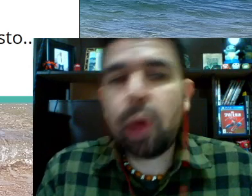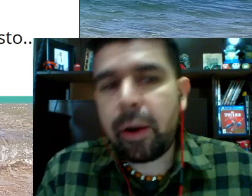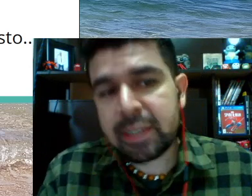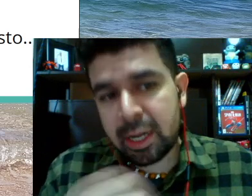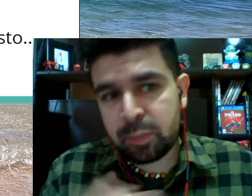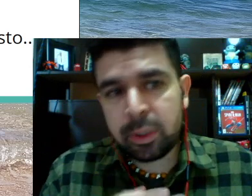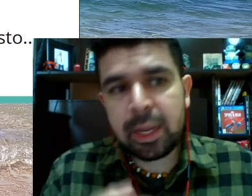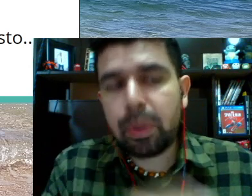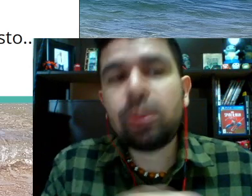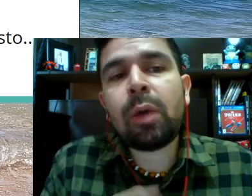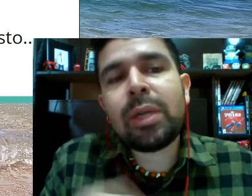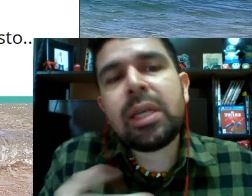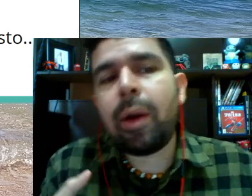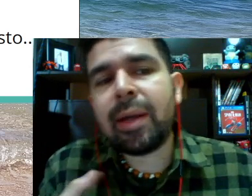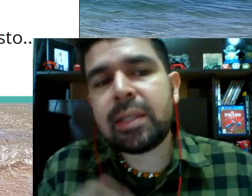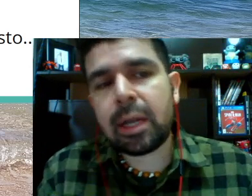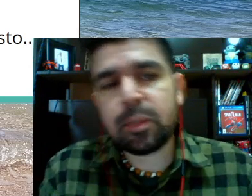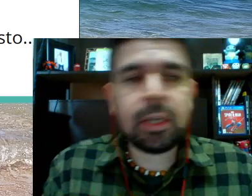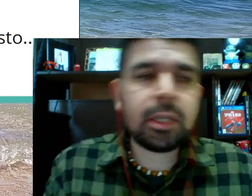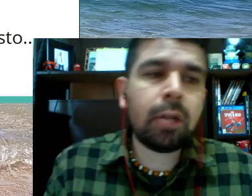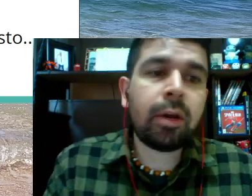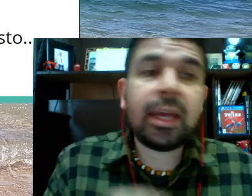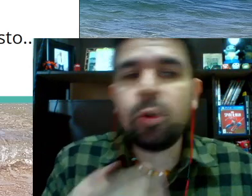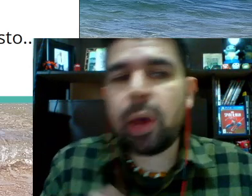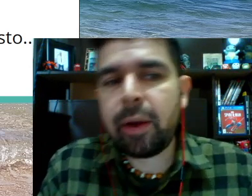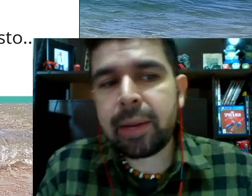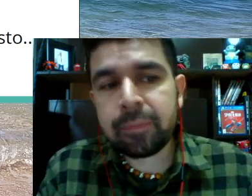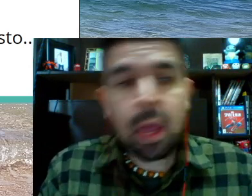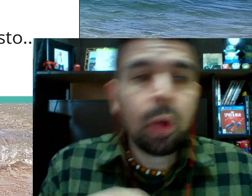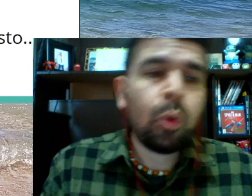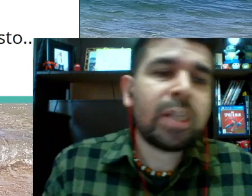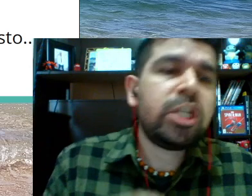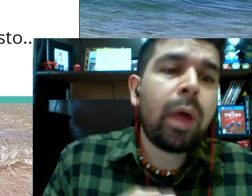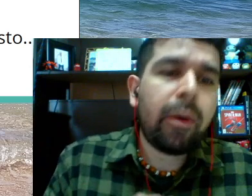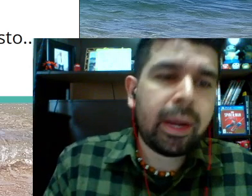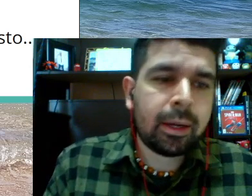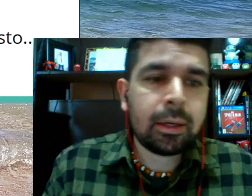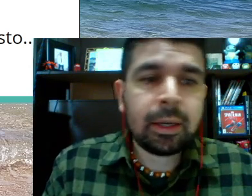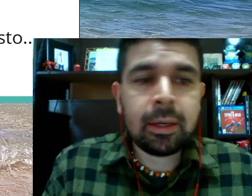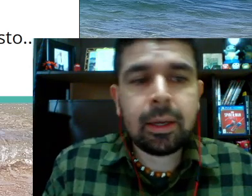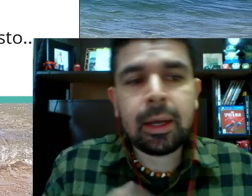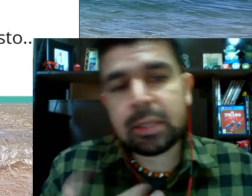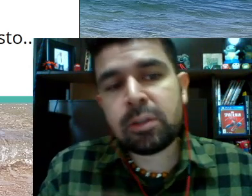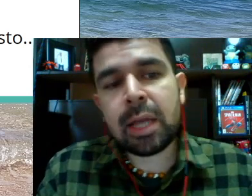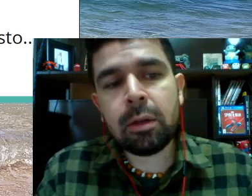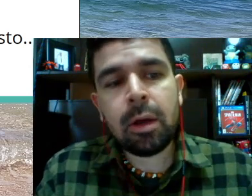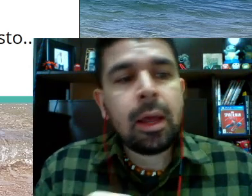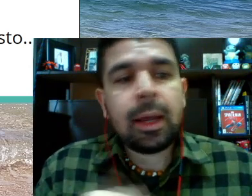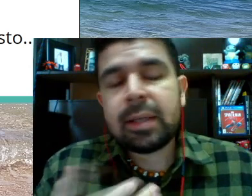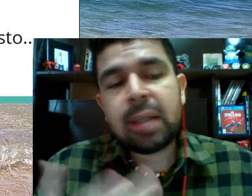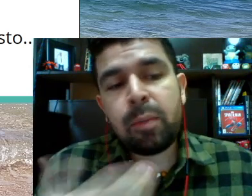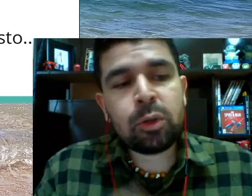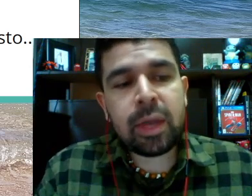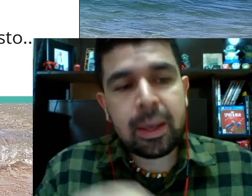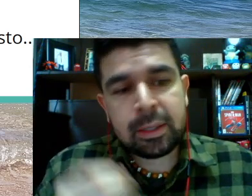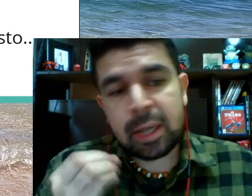waiting se responde la pregunta watch se responde diciendo where in what she wearing que está usando que